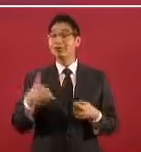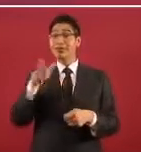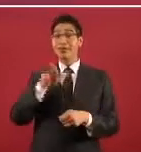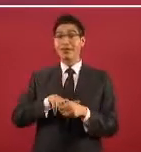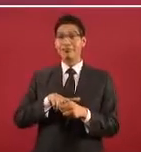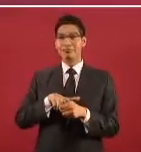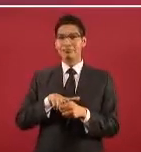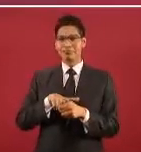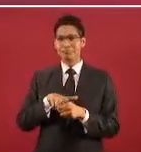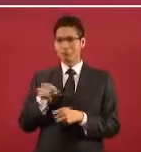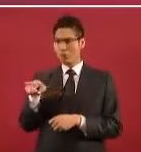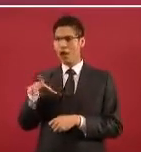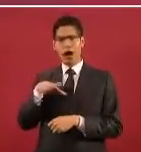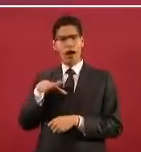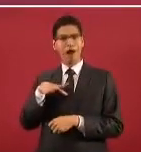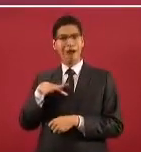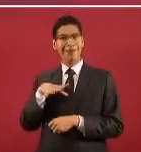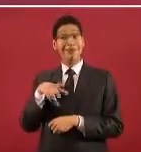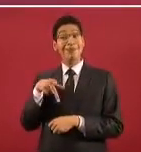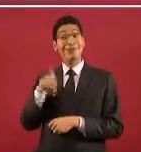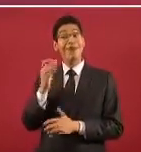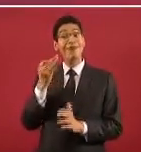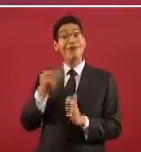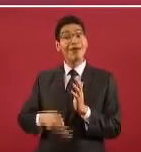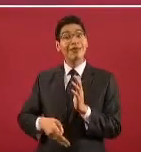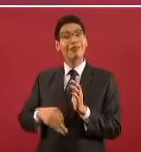ya se invirtió, ya hay dinero ahí,